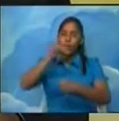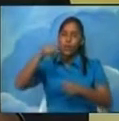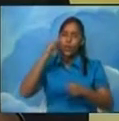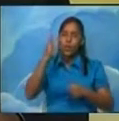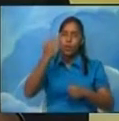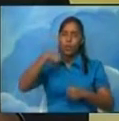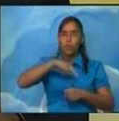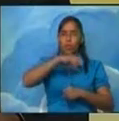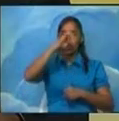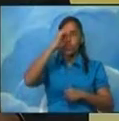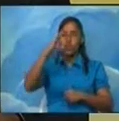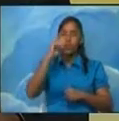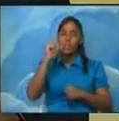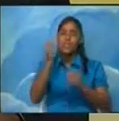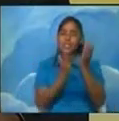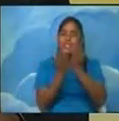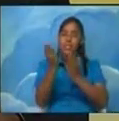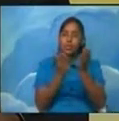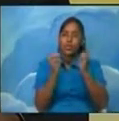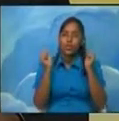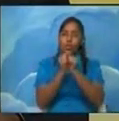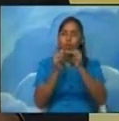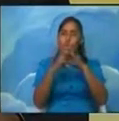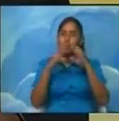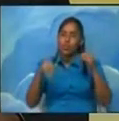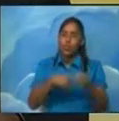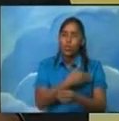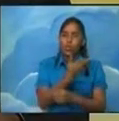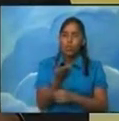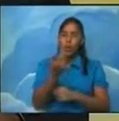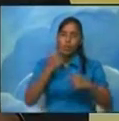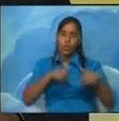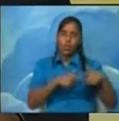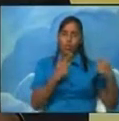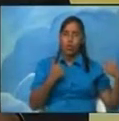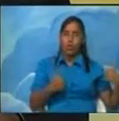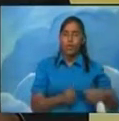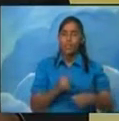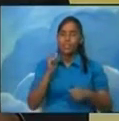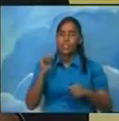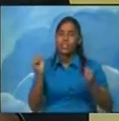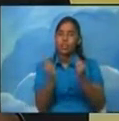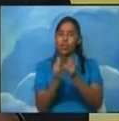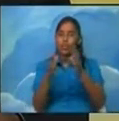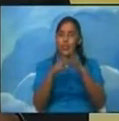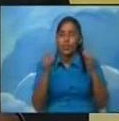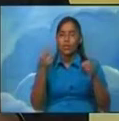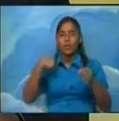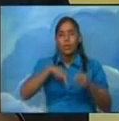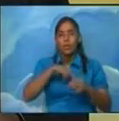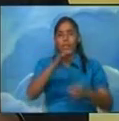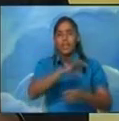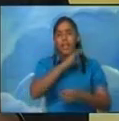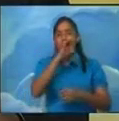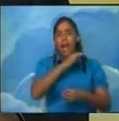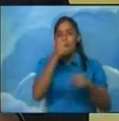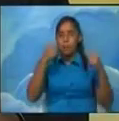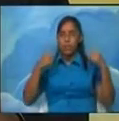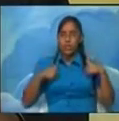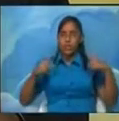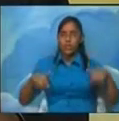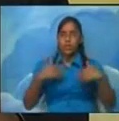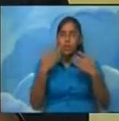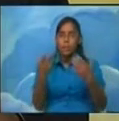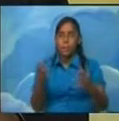Dios y sirviéndole con todo vuestro corazón y con toda vuestra alma, yo daré la